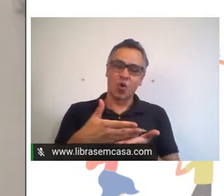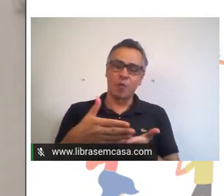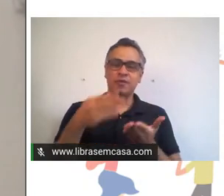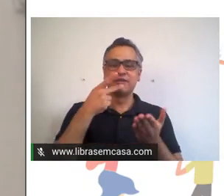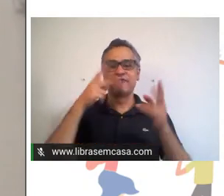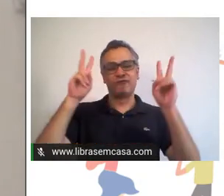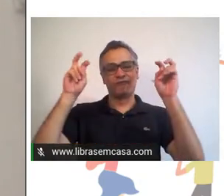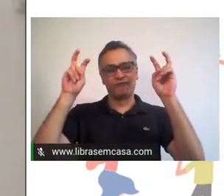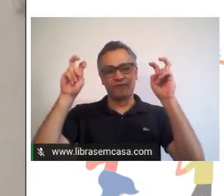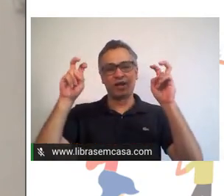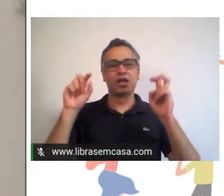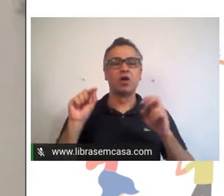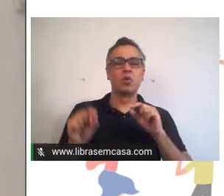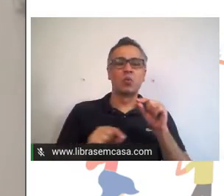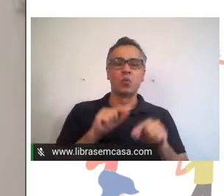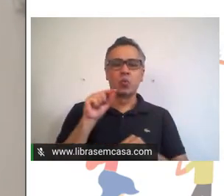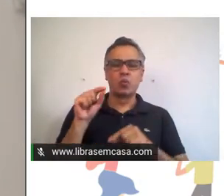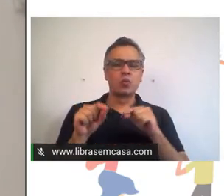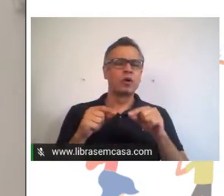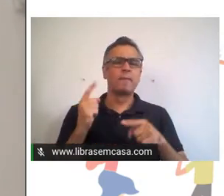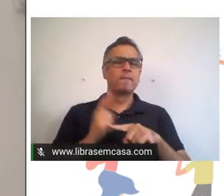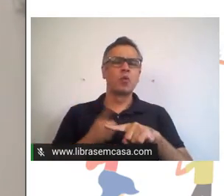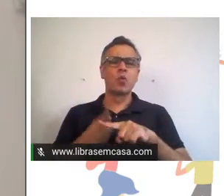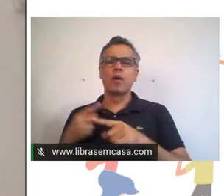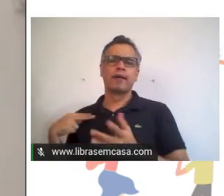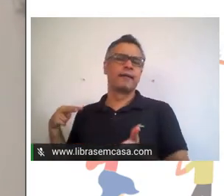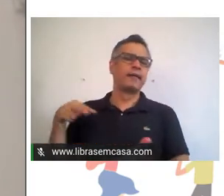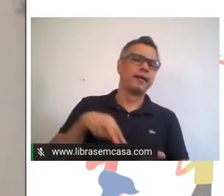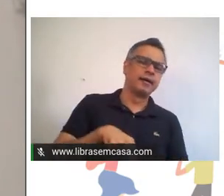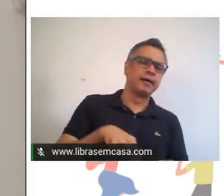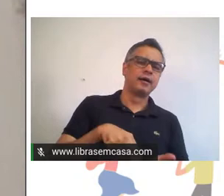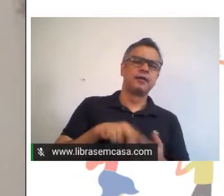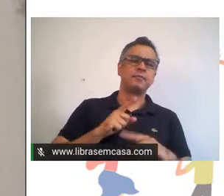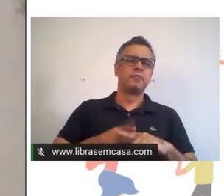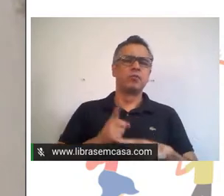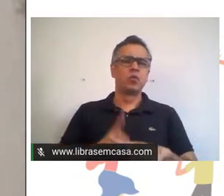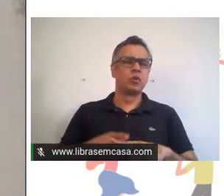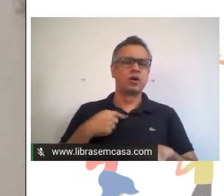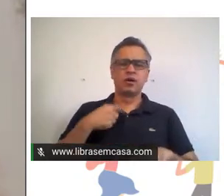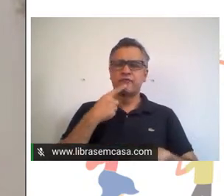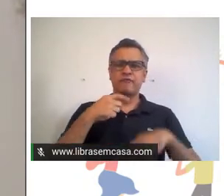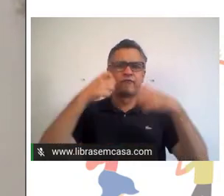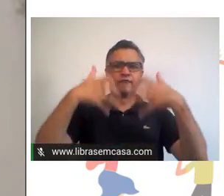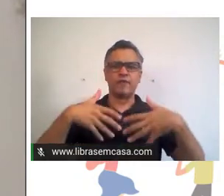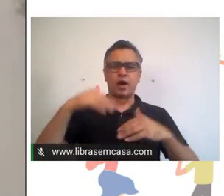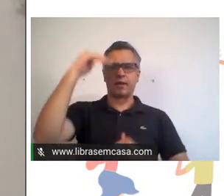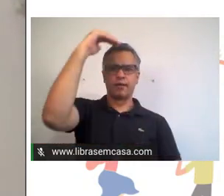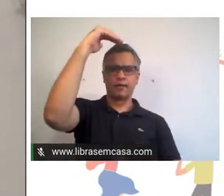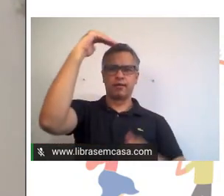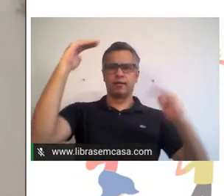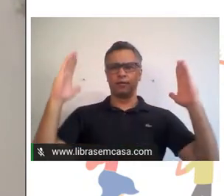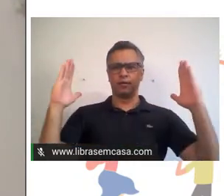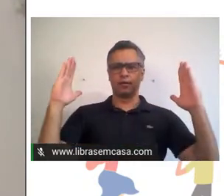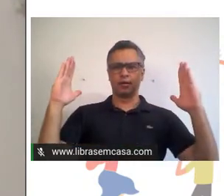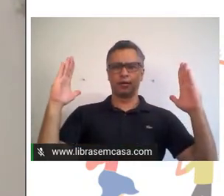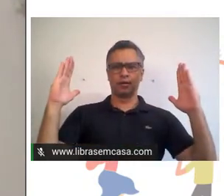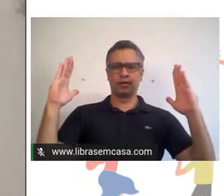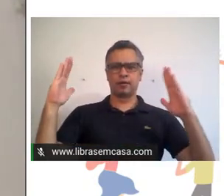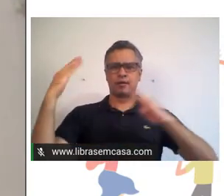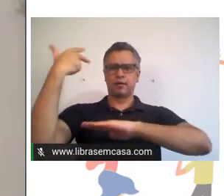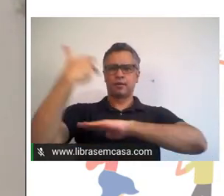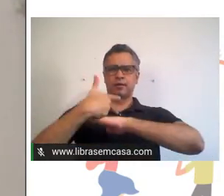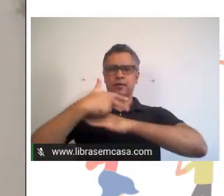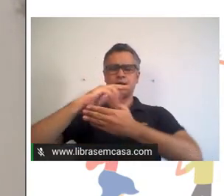empezar a hablar de lo que nos trajo hasta acá, de por qué estamos hablando en una caja y a través de